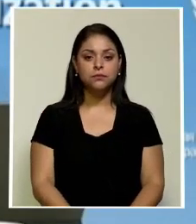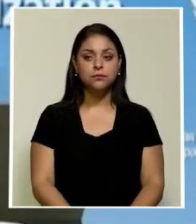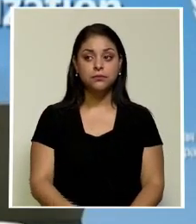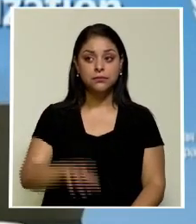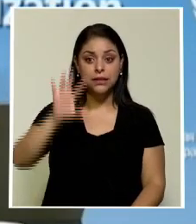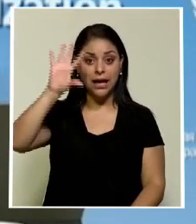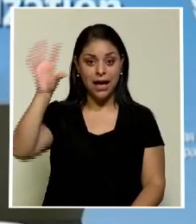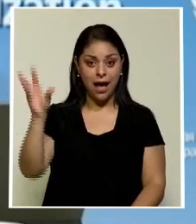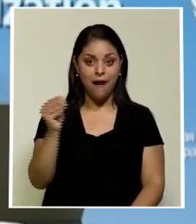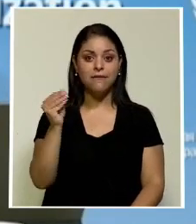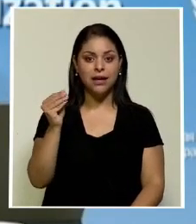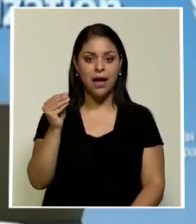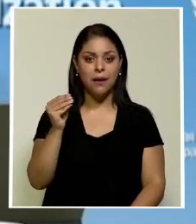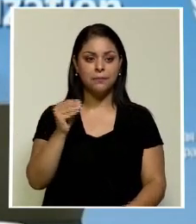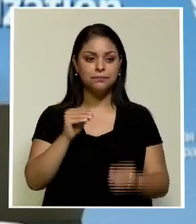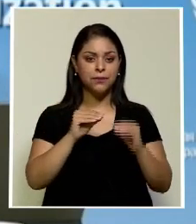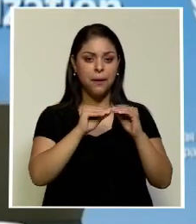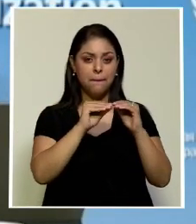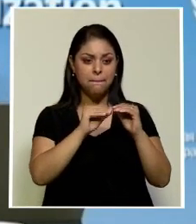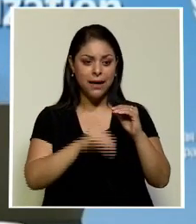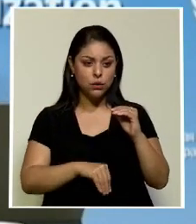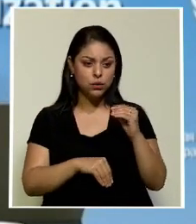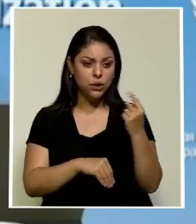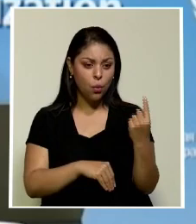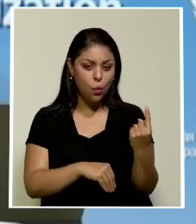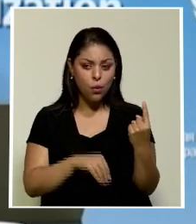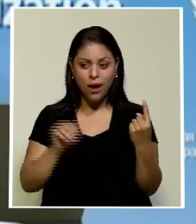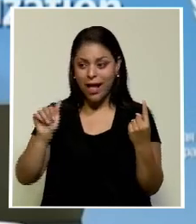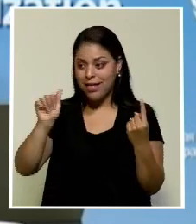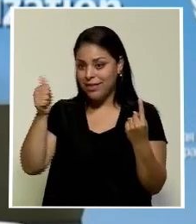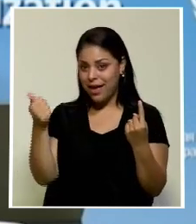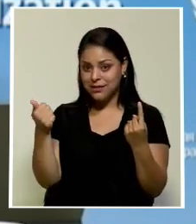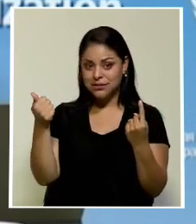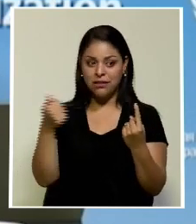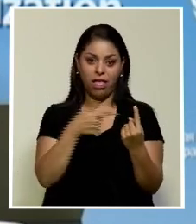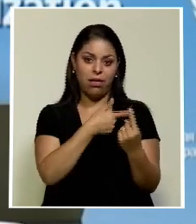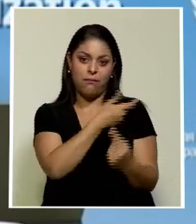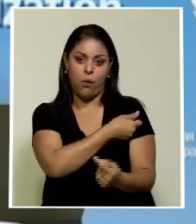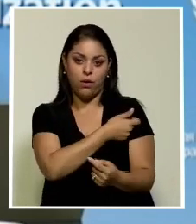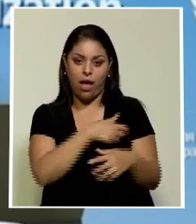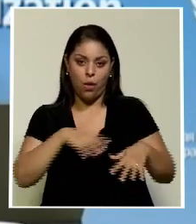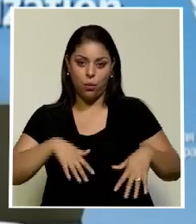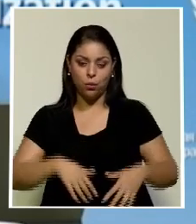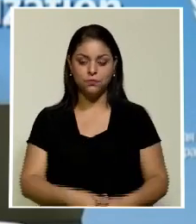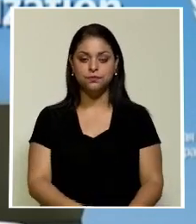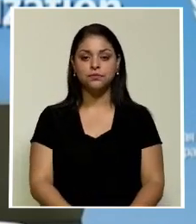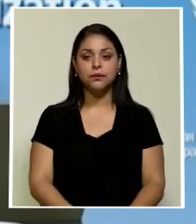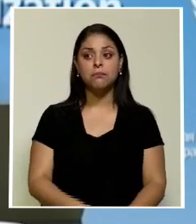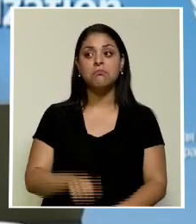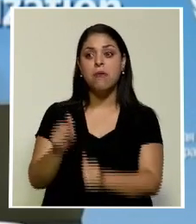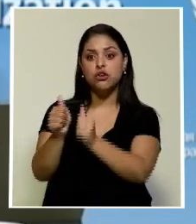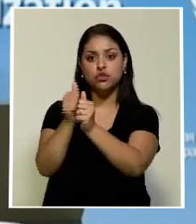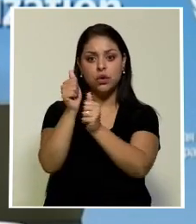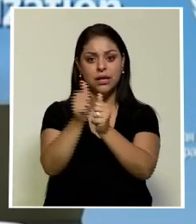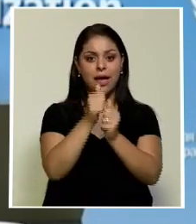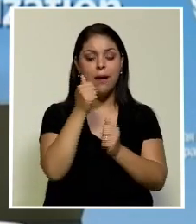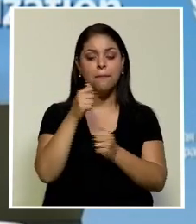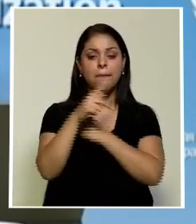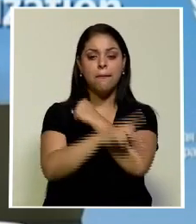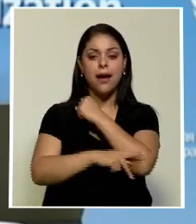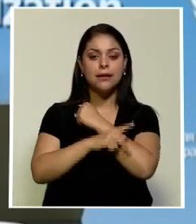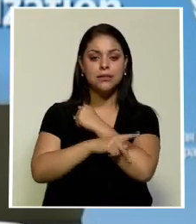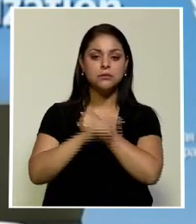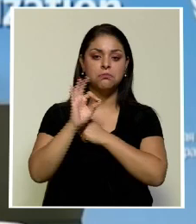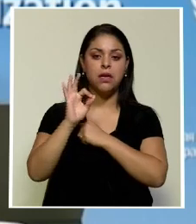En África, menos de 1 de cada 10 trabajadores ha sido completamente vacunado. Mientras tanto, en la mayoría de los países de ingresos altos, más